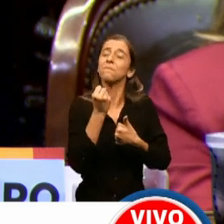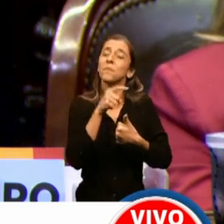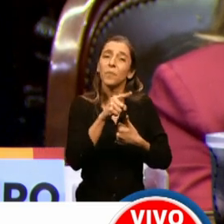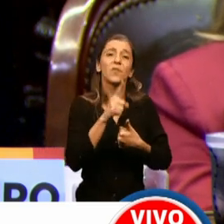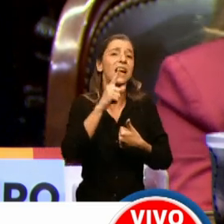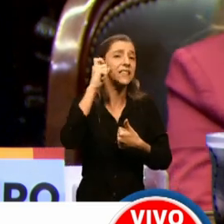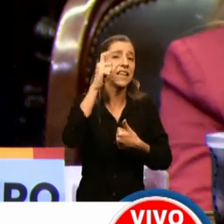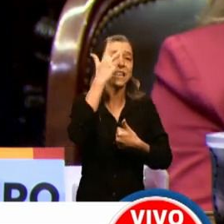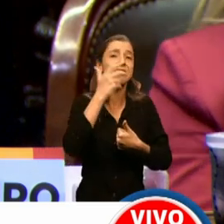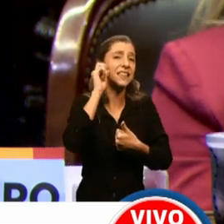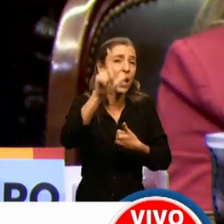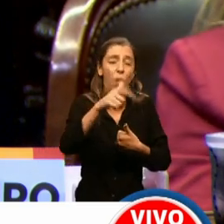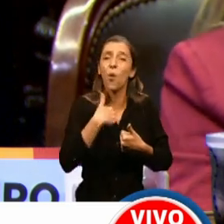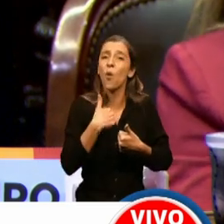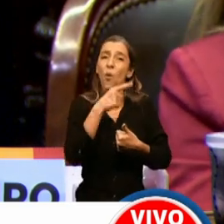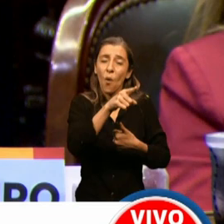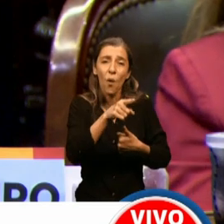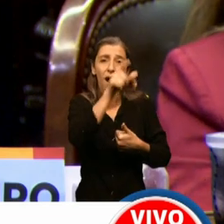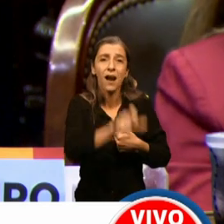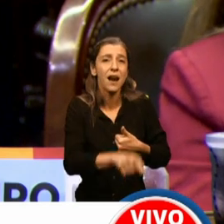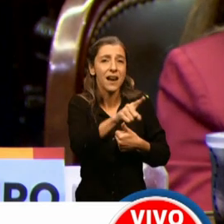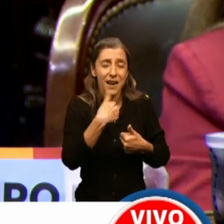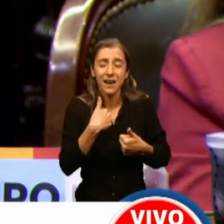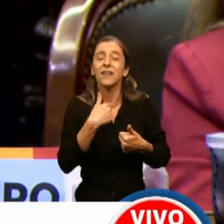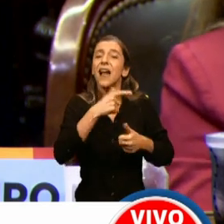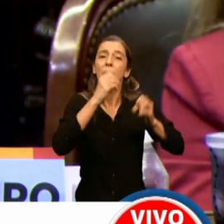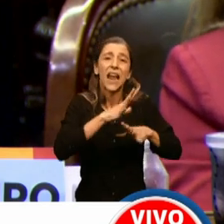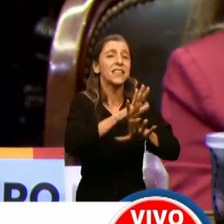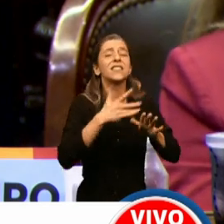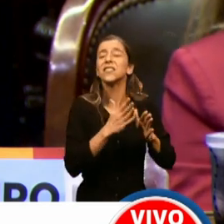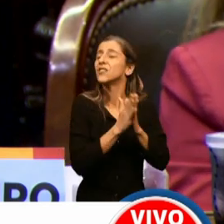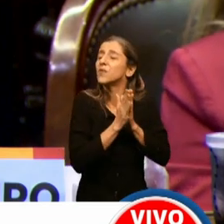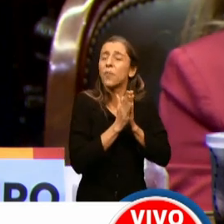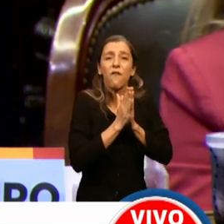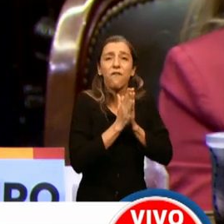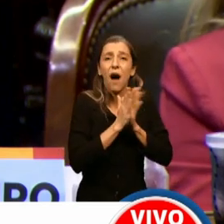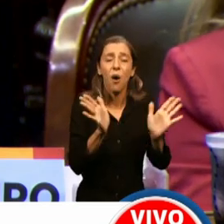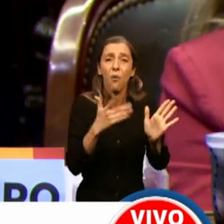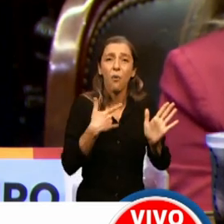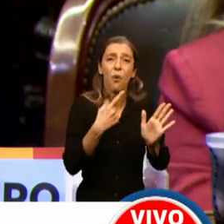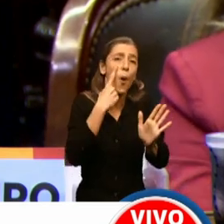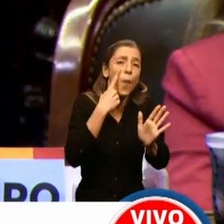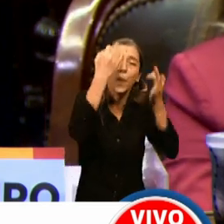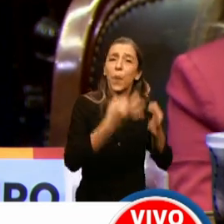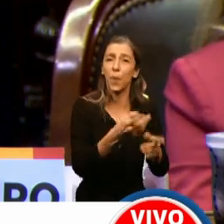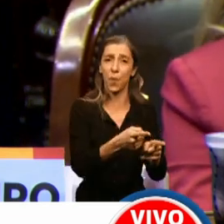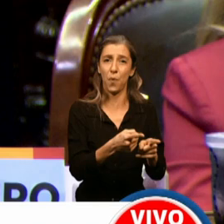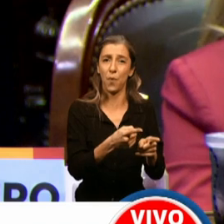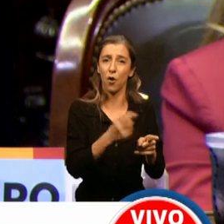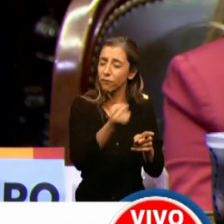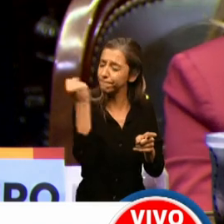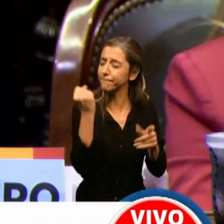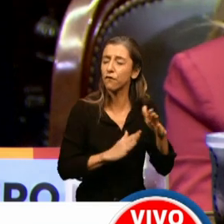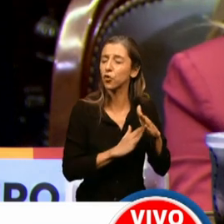aparición con vida de este vuelo aparición con vida de este vuelo y que la